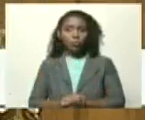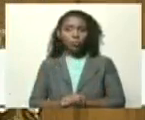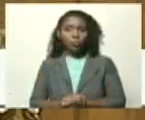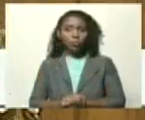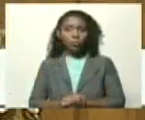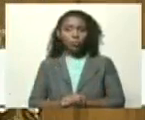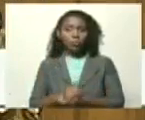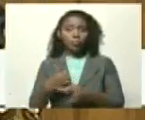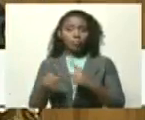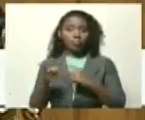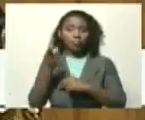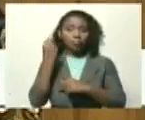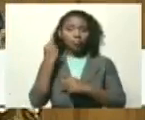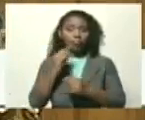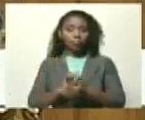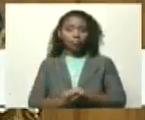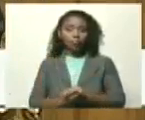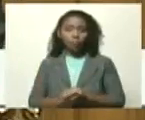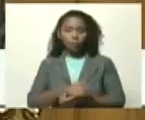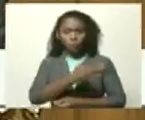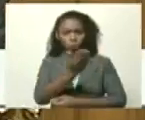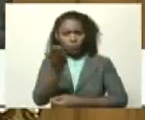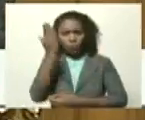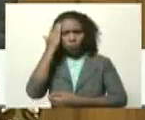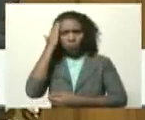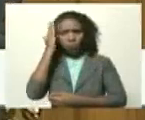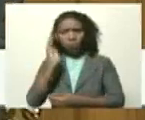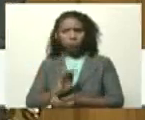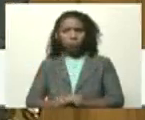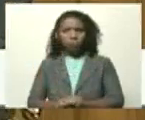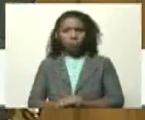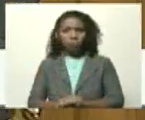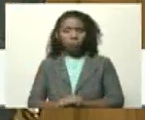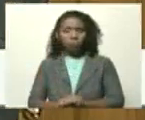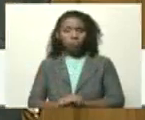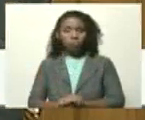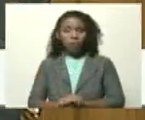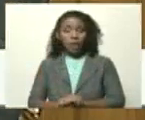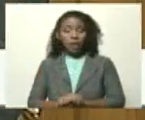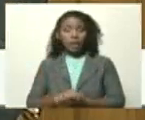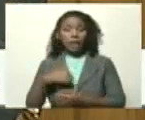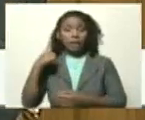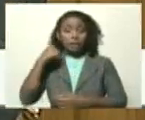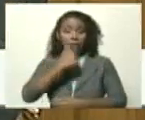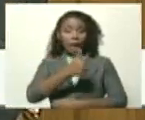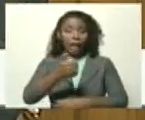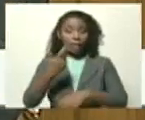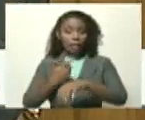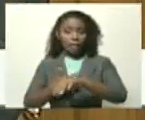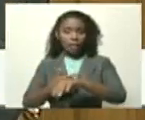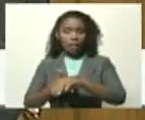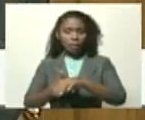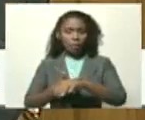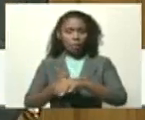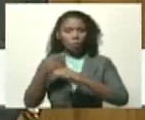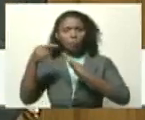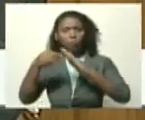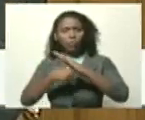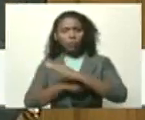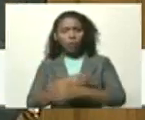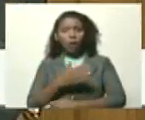Pero ayer, ustedes saben que cada cierto tiempo, con un profundo